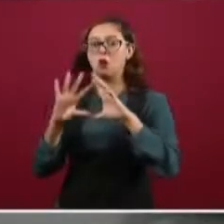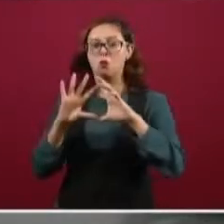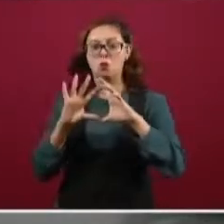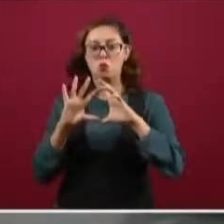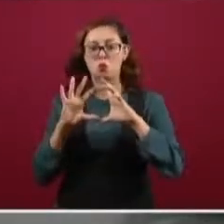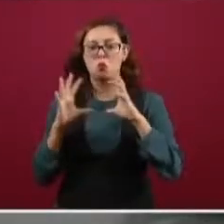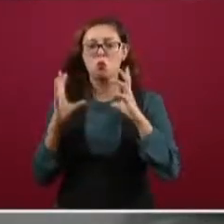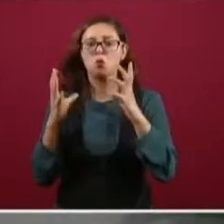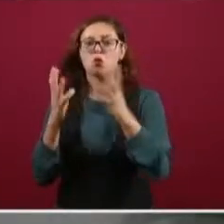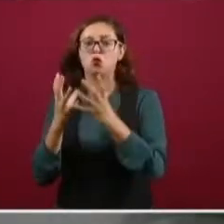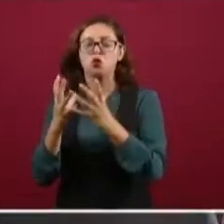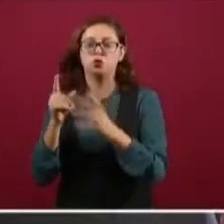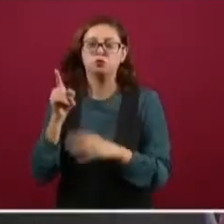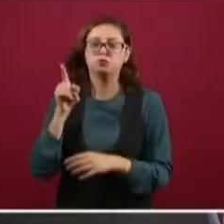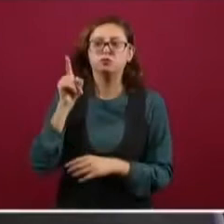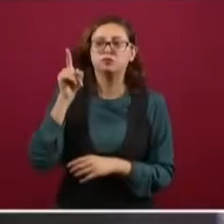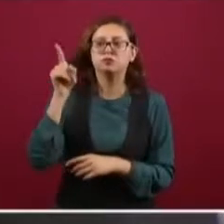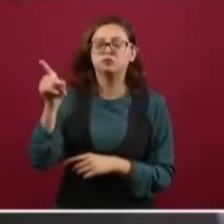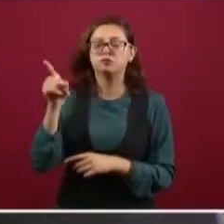de mayor